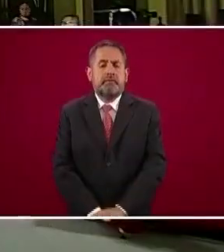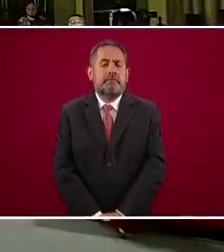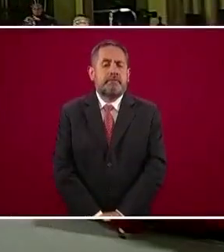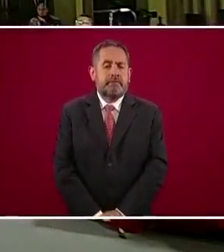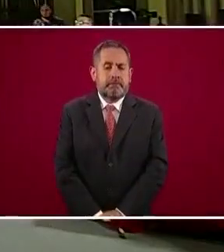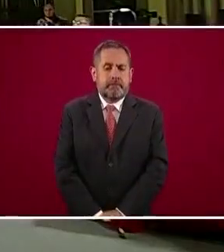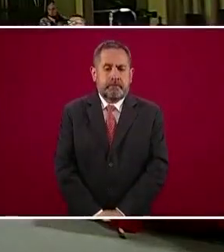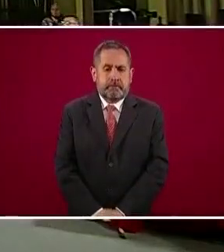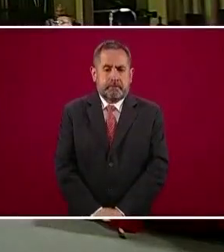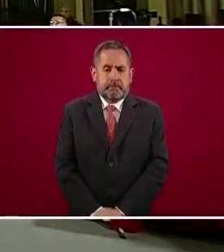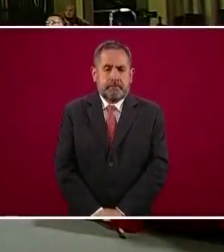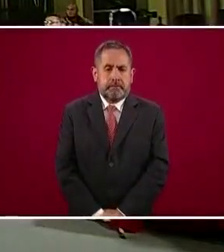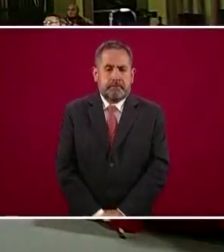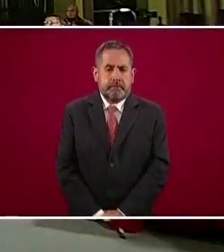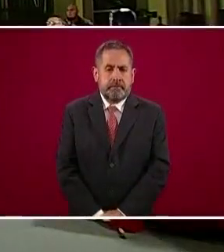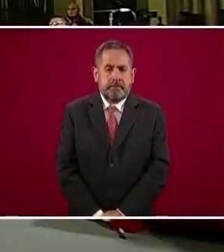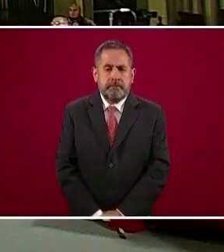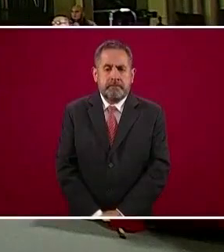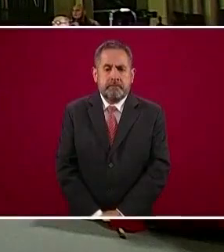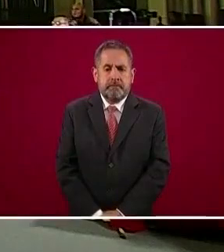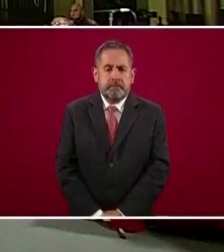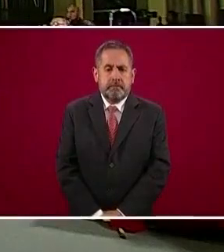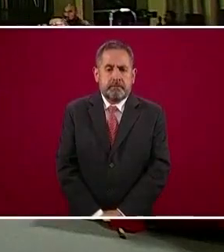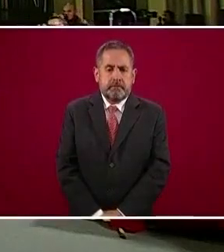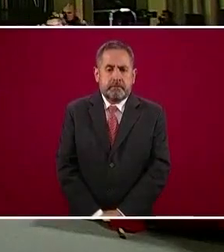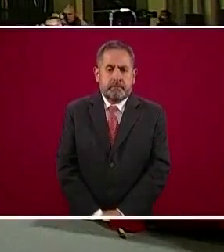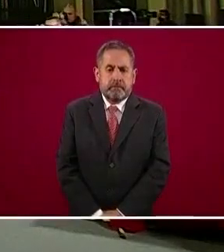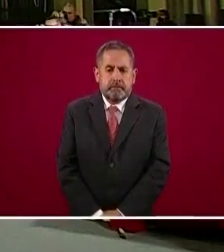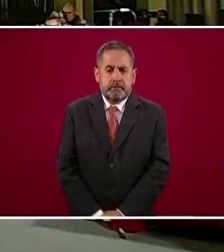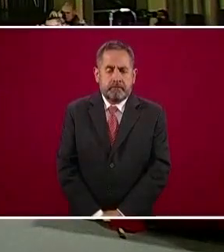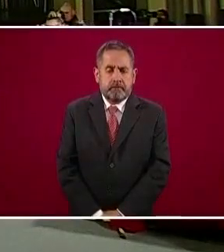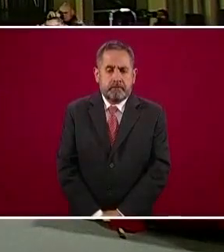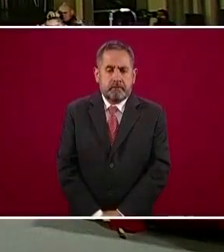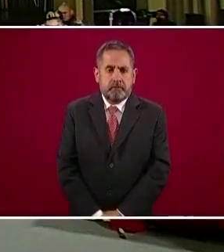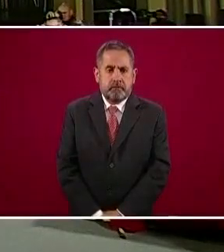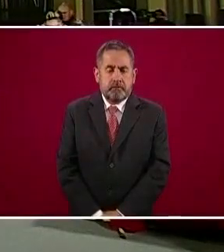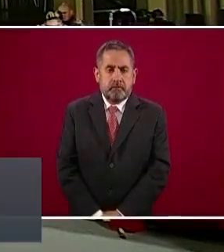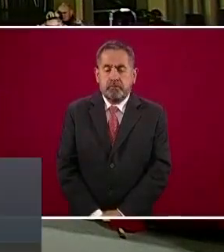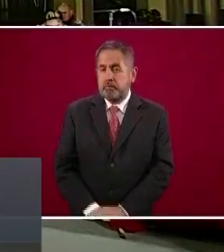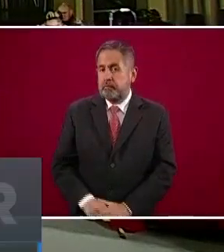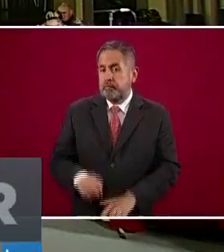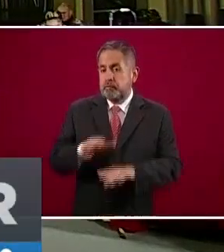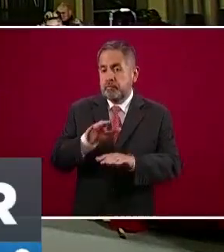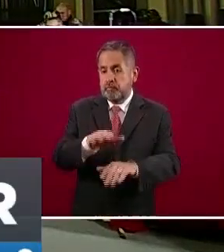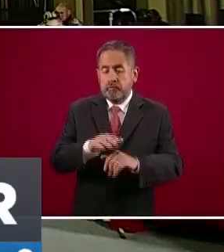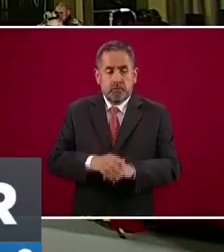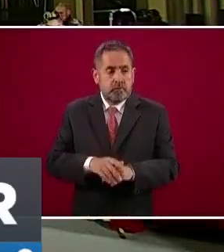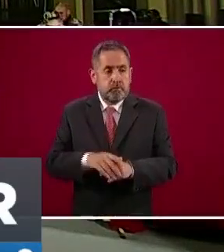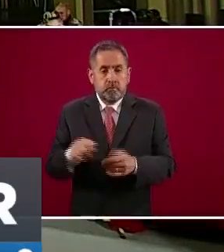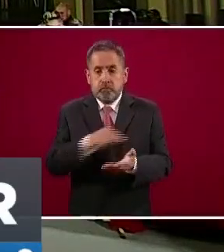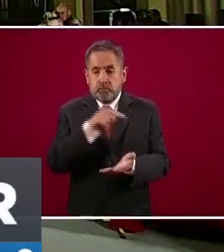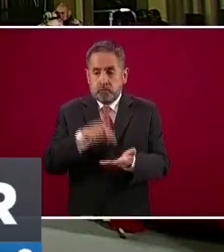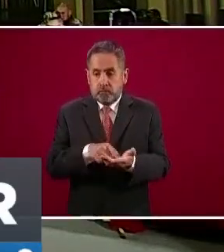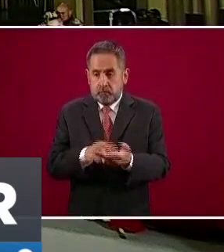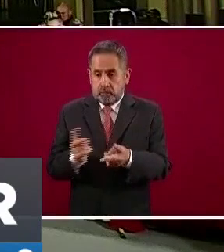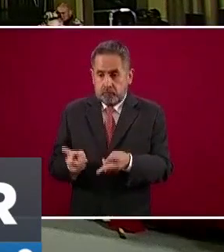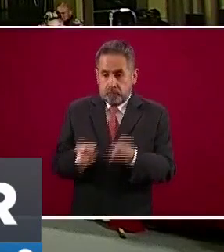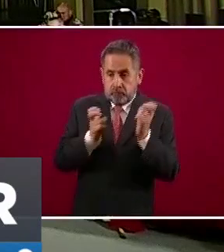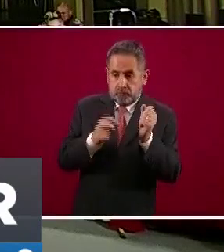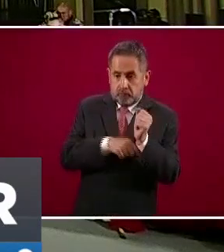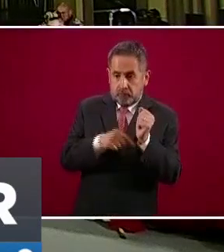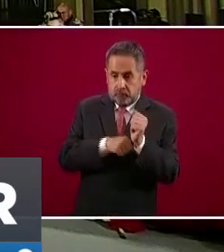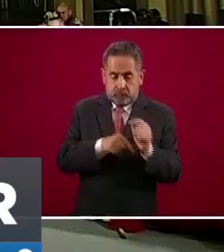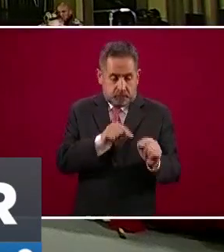la posibilidad de que se trate de un sabotaje a Pemex. Lo del aumento de las tomas clandestinas de gas,